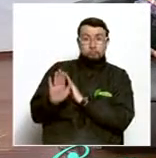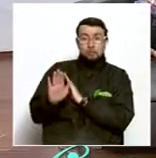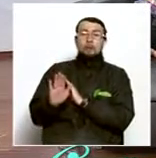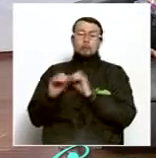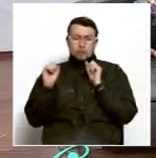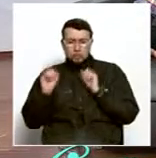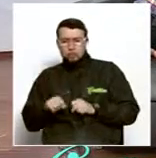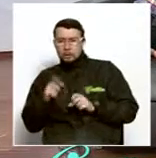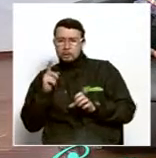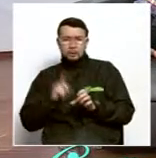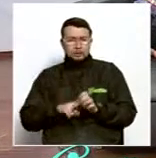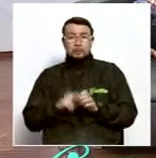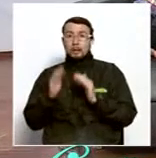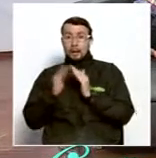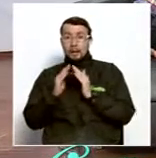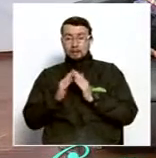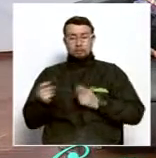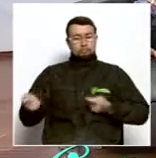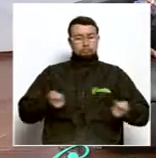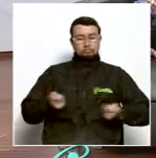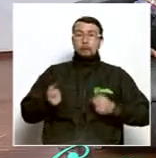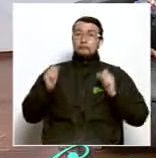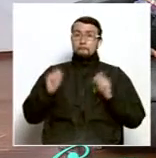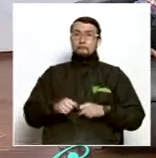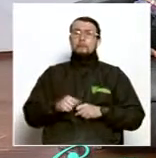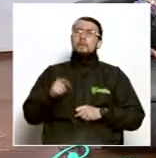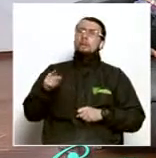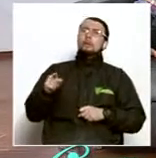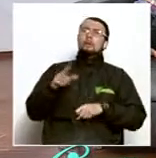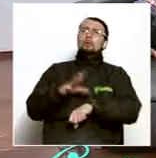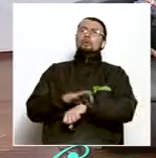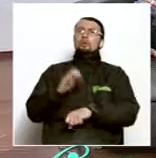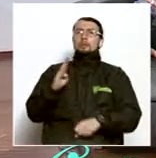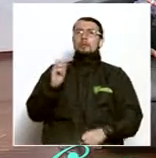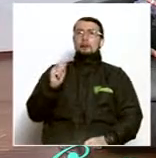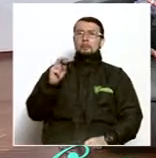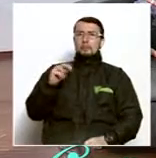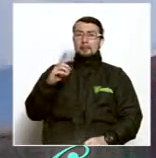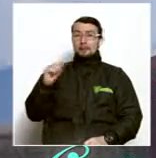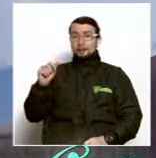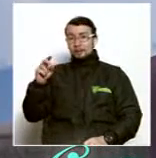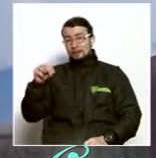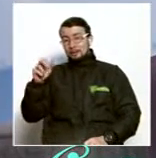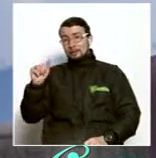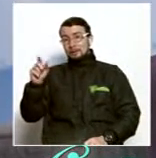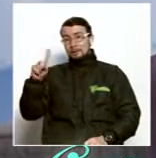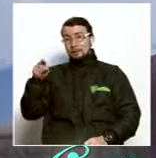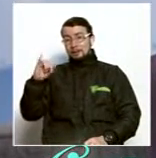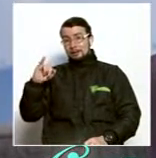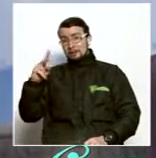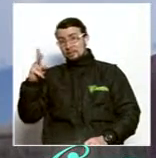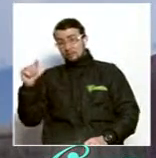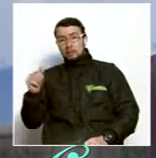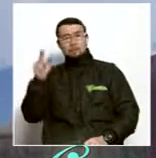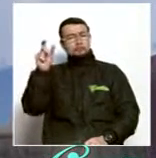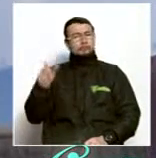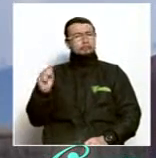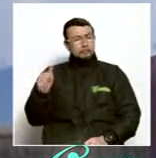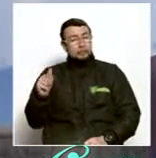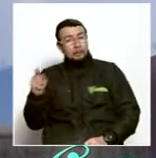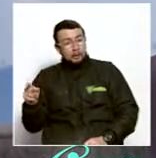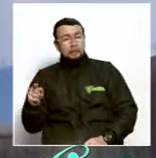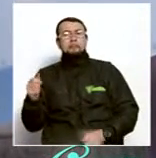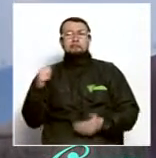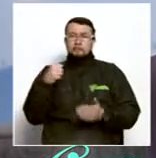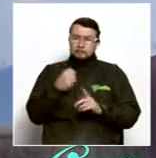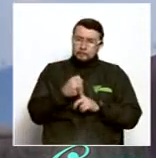tener una huerta en su casa. La doctora Vandana Shiva, una líder ambientalista y feminista hindú, ella lo